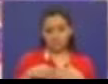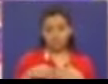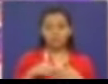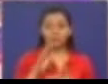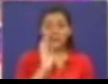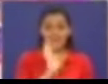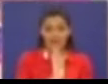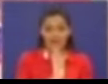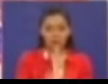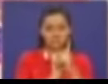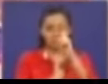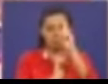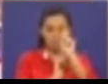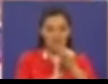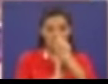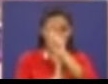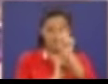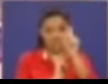anualmente